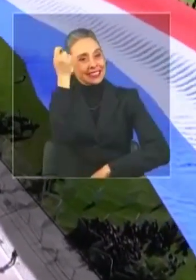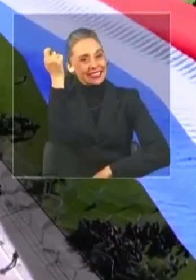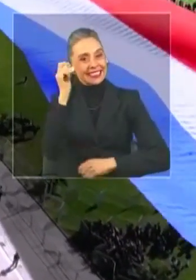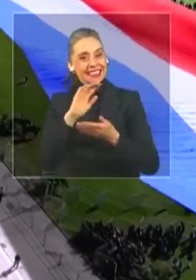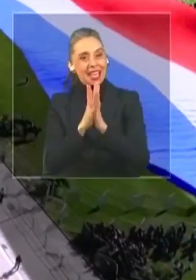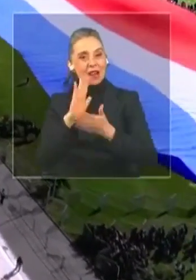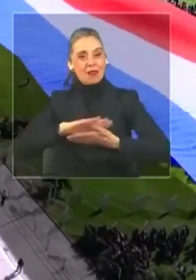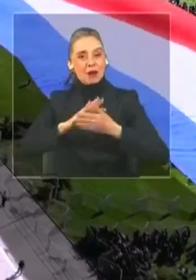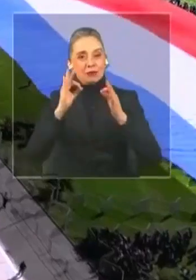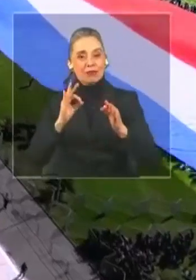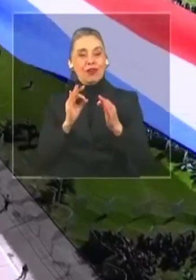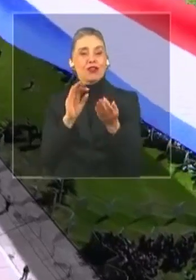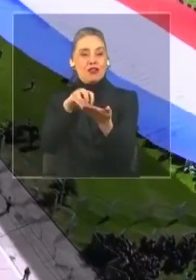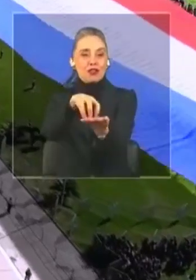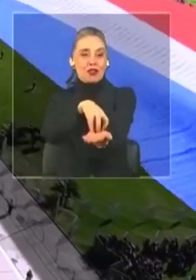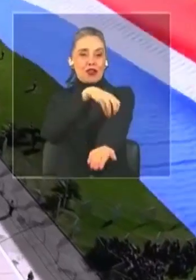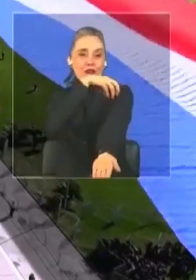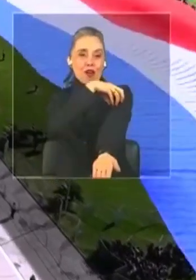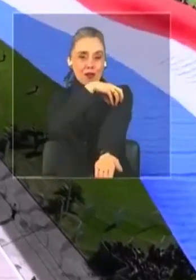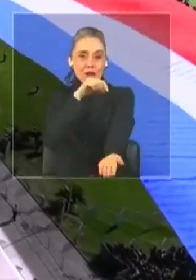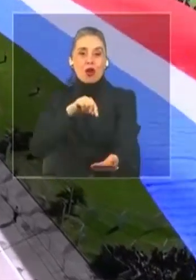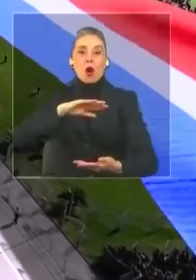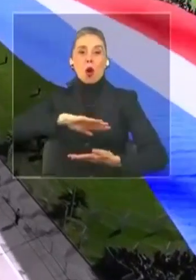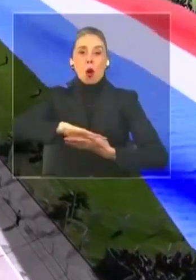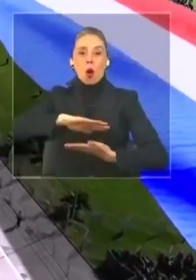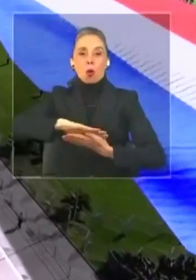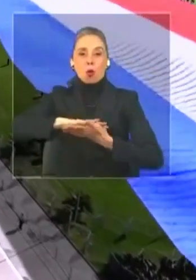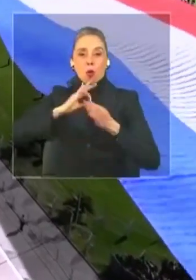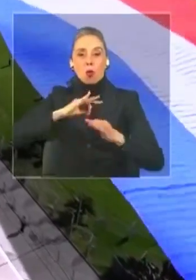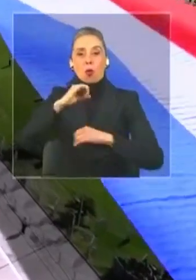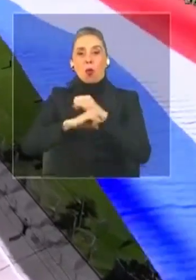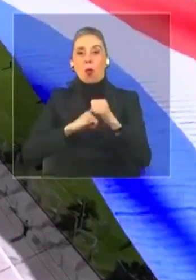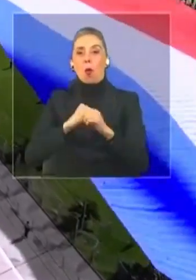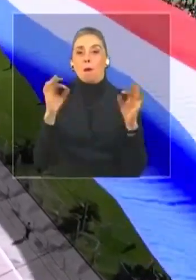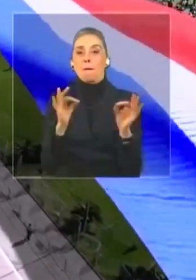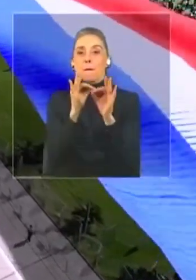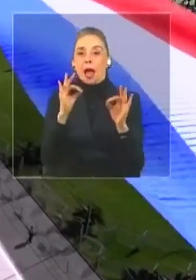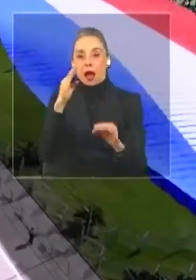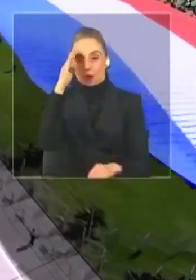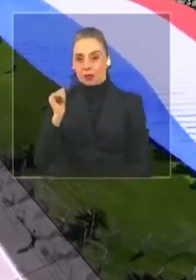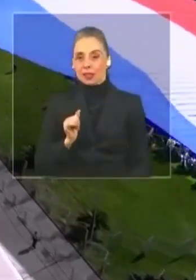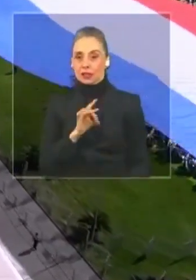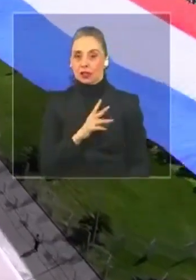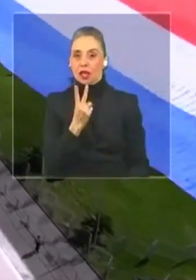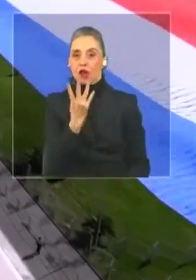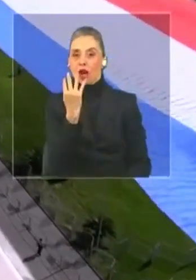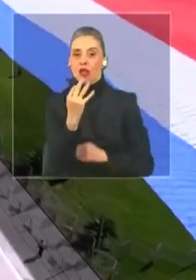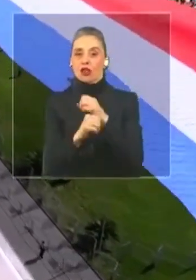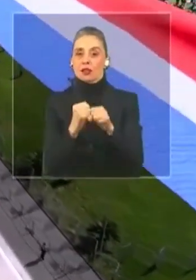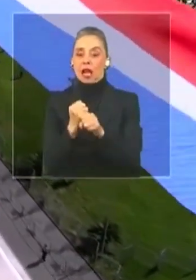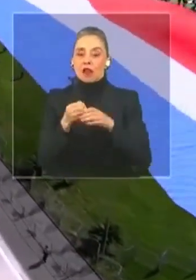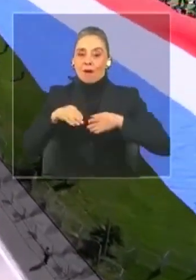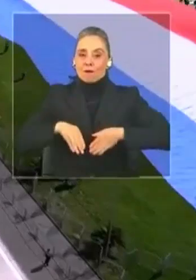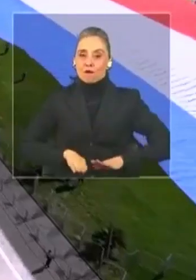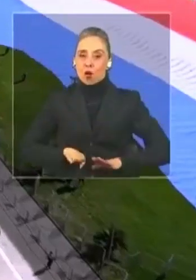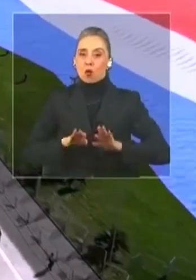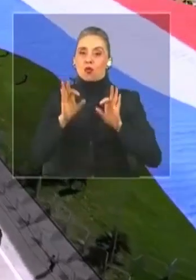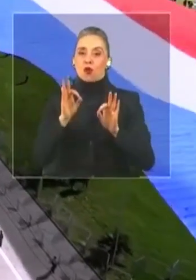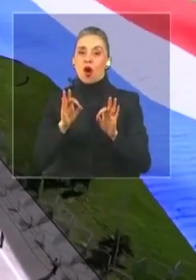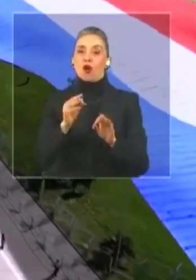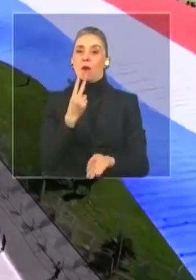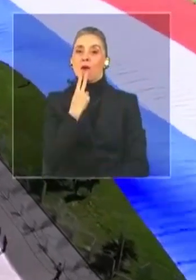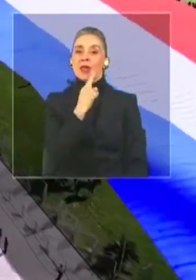el territorio nacional. Y hoy es el cumpleaños del Ejército de Chile, que está conmemorando estos 214 años de vida